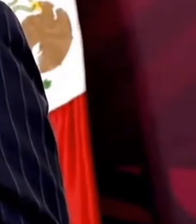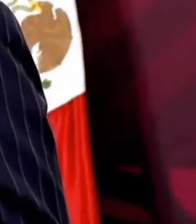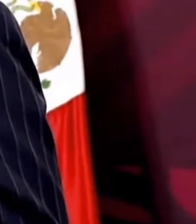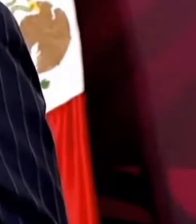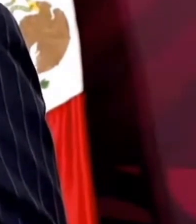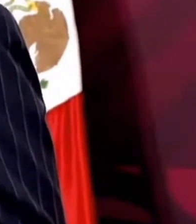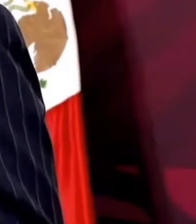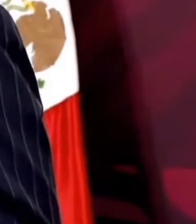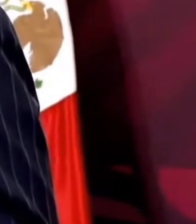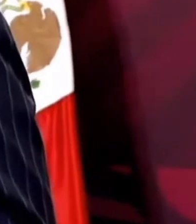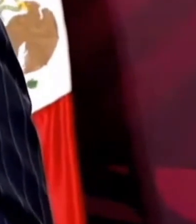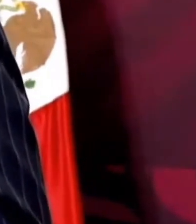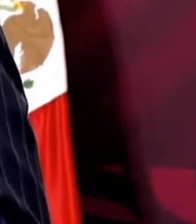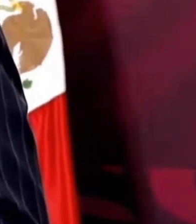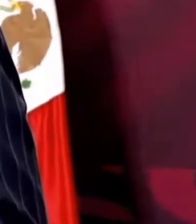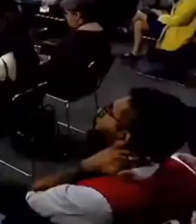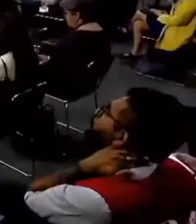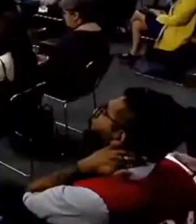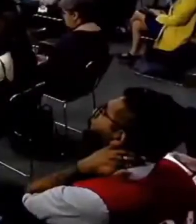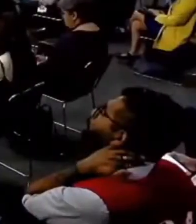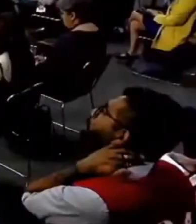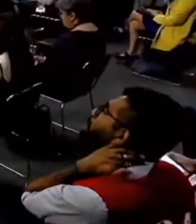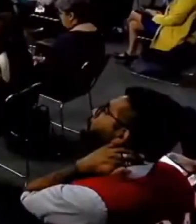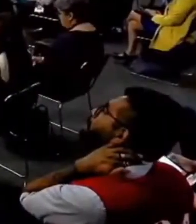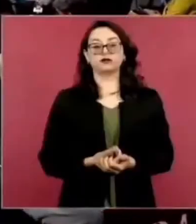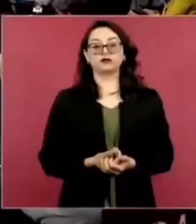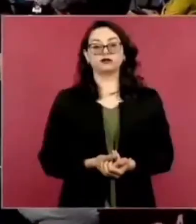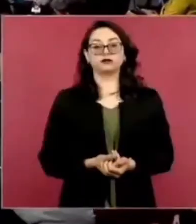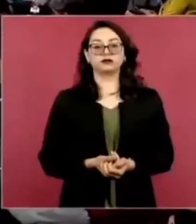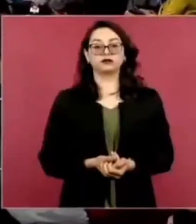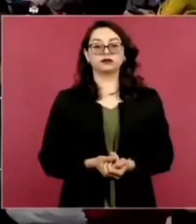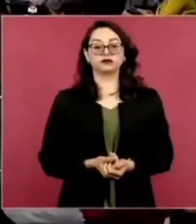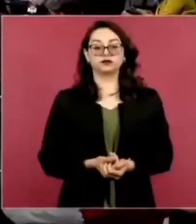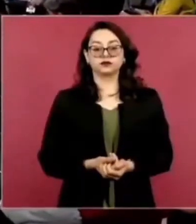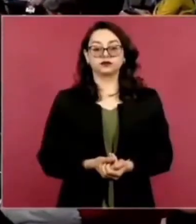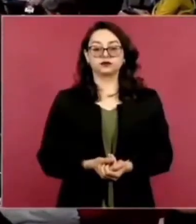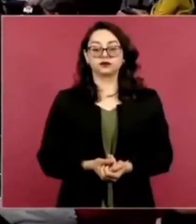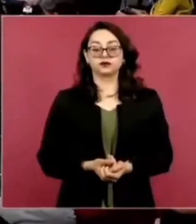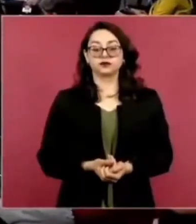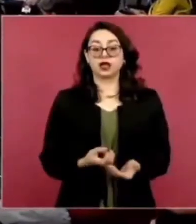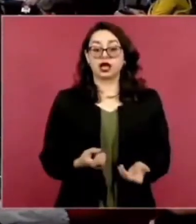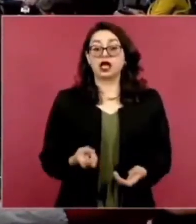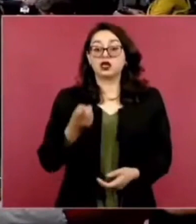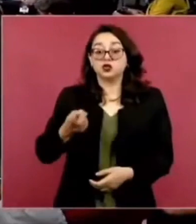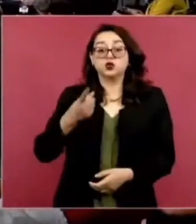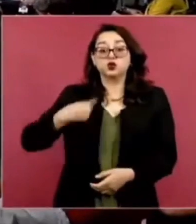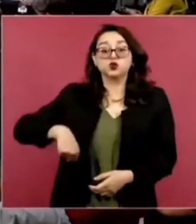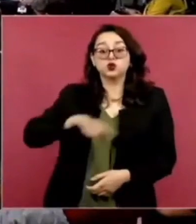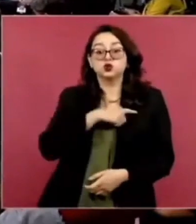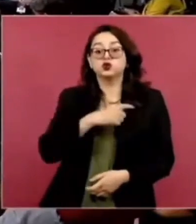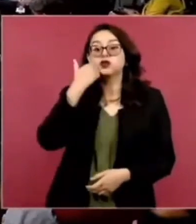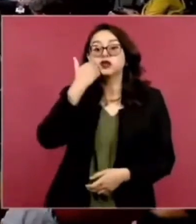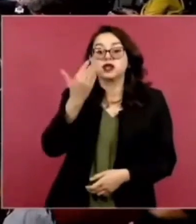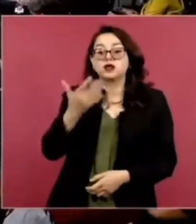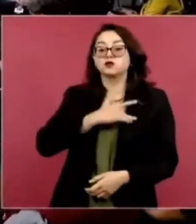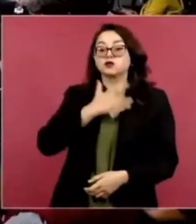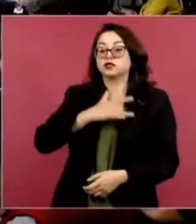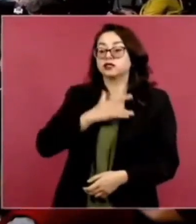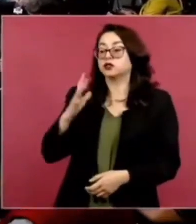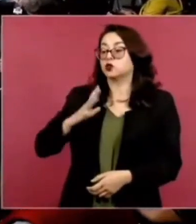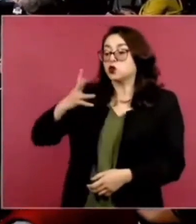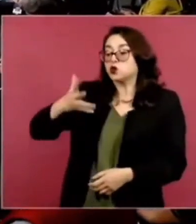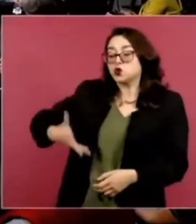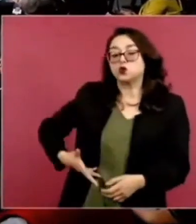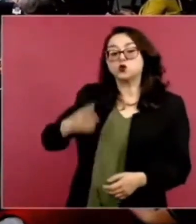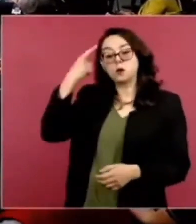en los centros de salud, en los hospitales. Sentir el orgullo de hacer un servicio como servidor público. Sí, claro. Y